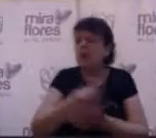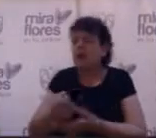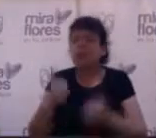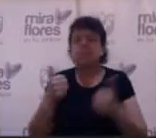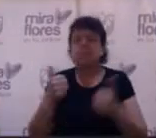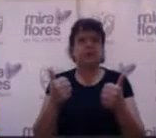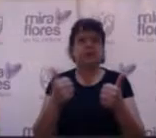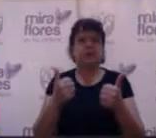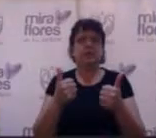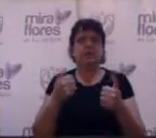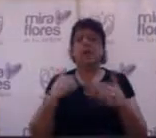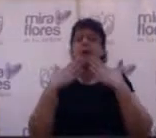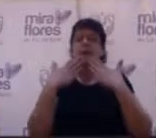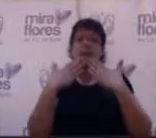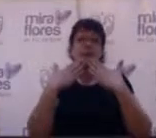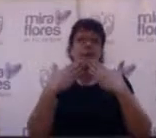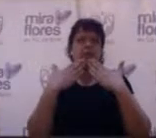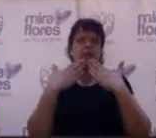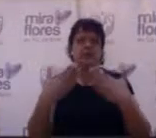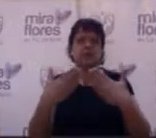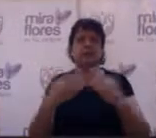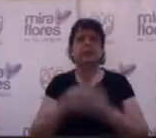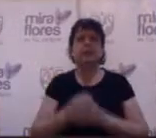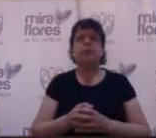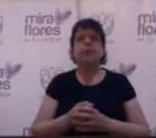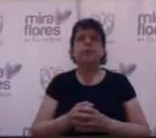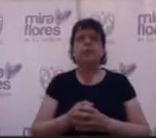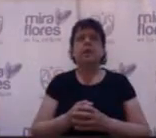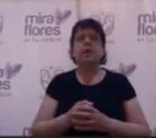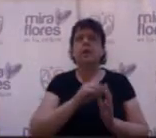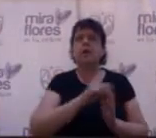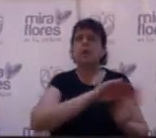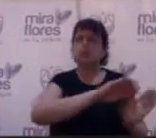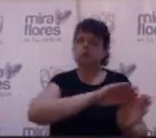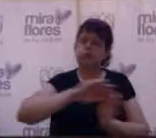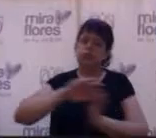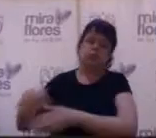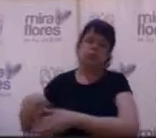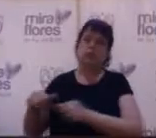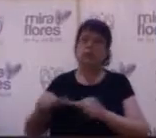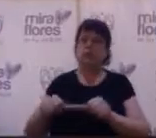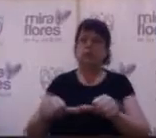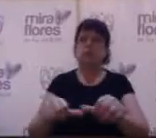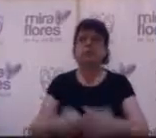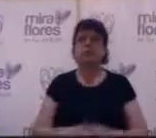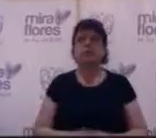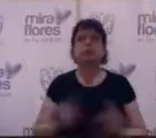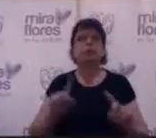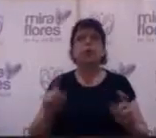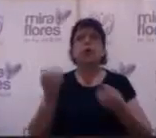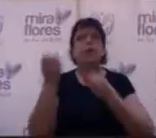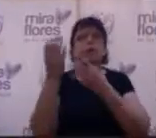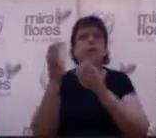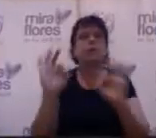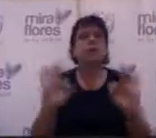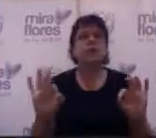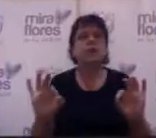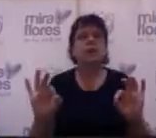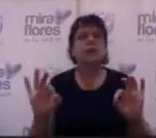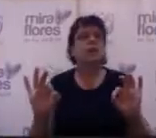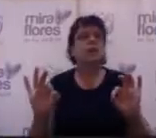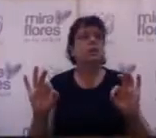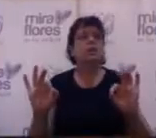Miraflores. Muchísimas gracias, reitero este agradecimiento y pasamos a otro tema. Si es que no hay más informes, no tenemos, ¿no?